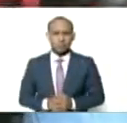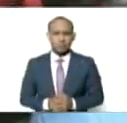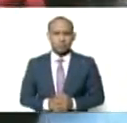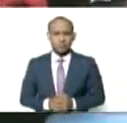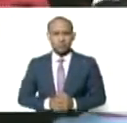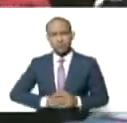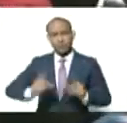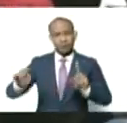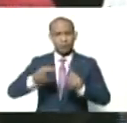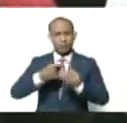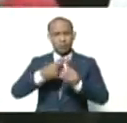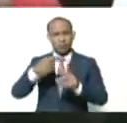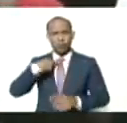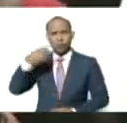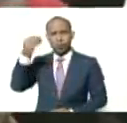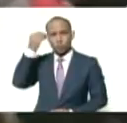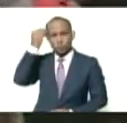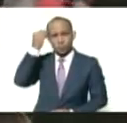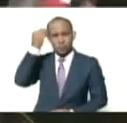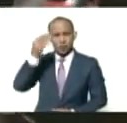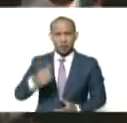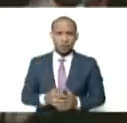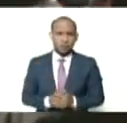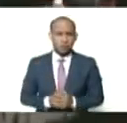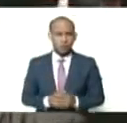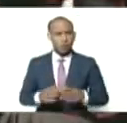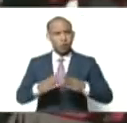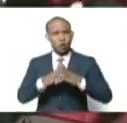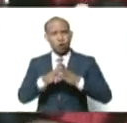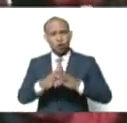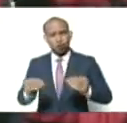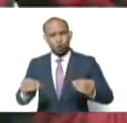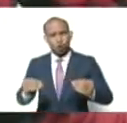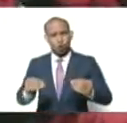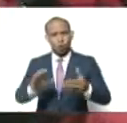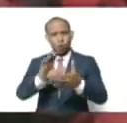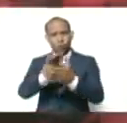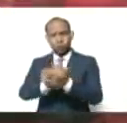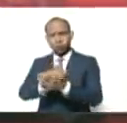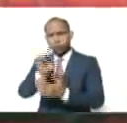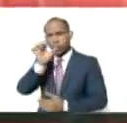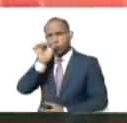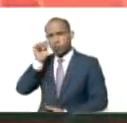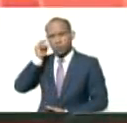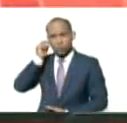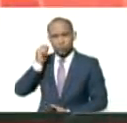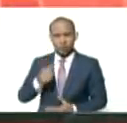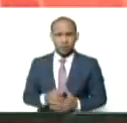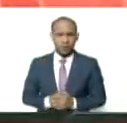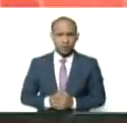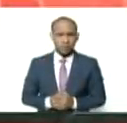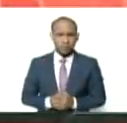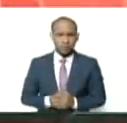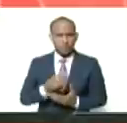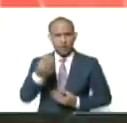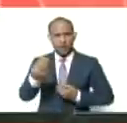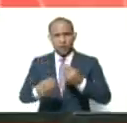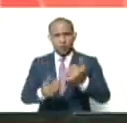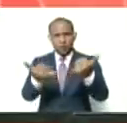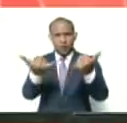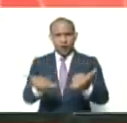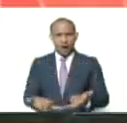Lo primero que yo pienso es que todos los compañeros y compañeras que son